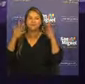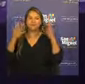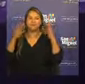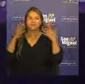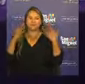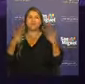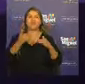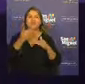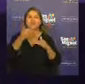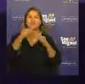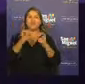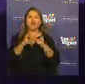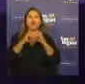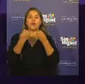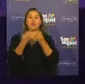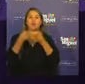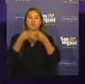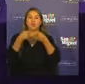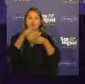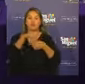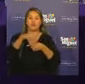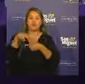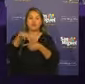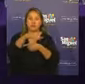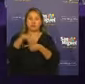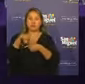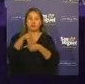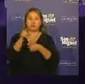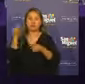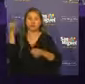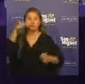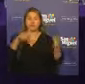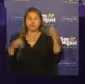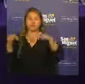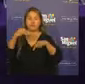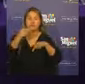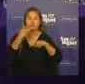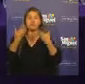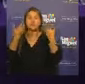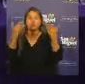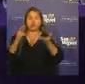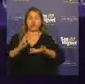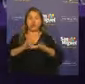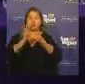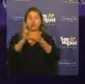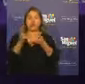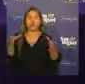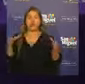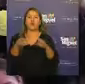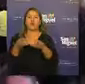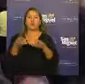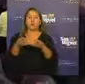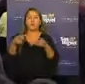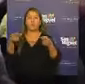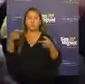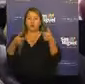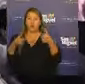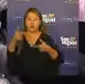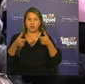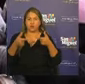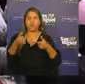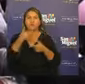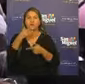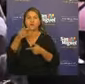y organizaciones sociales presentes. También saludamos a representantes de partidos políticos, tales como